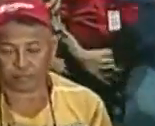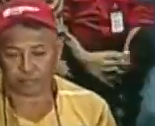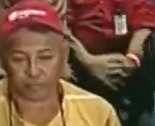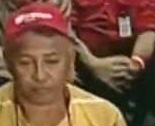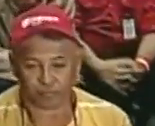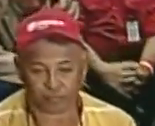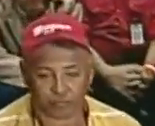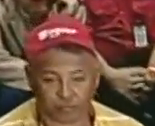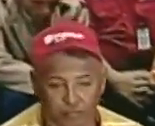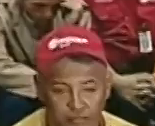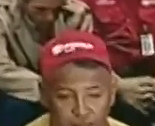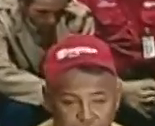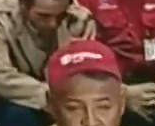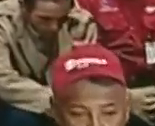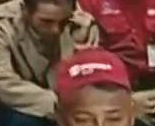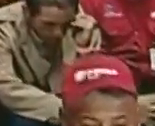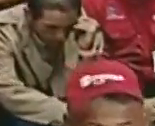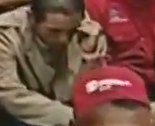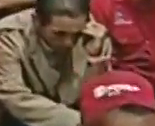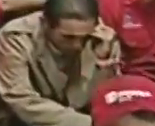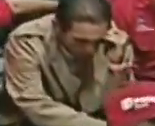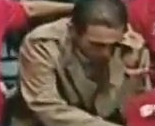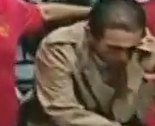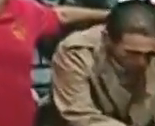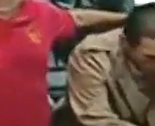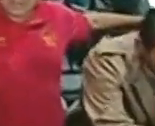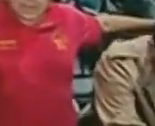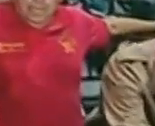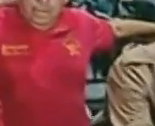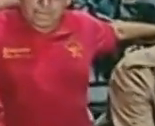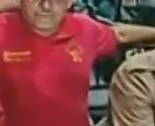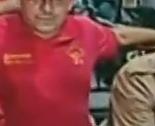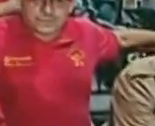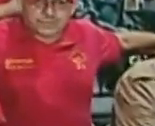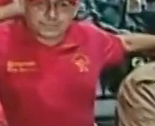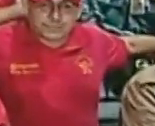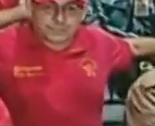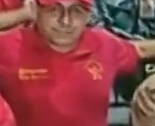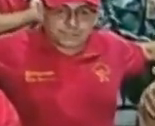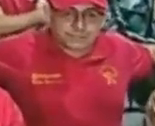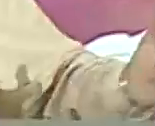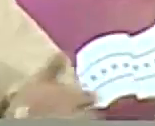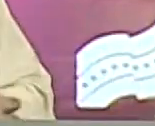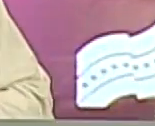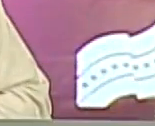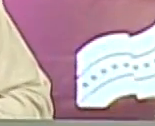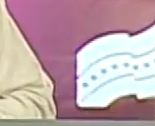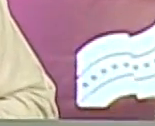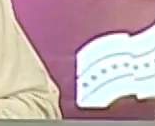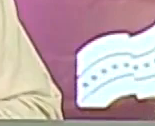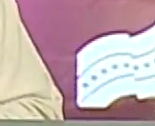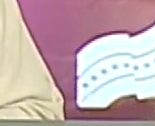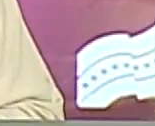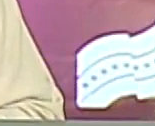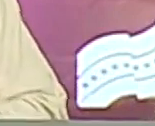siciliana, romana. Sé lo que digo. Una gran mafia.